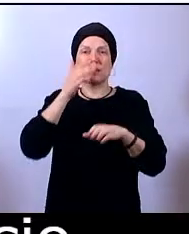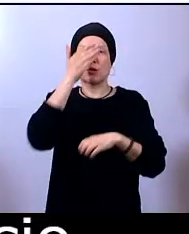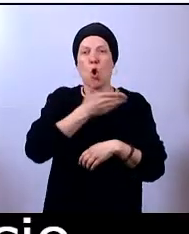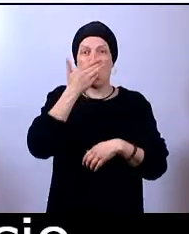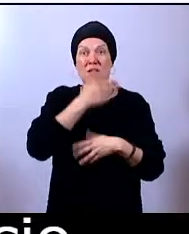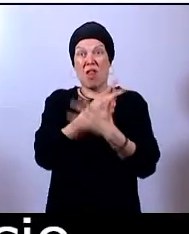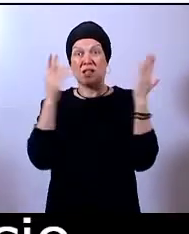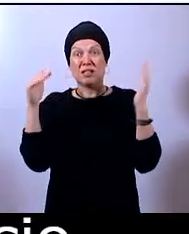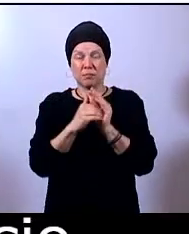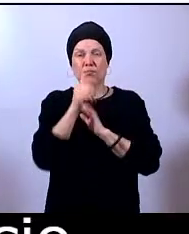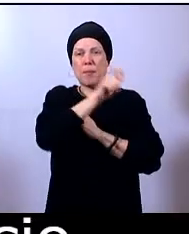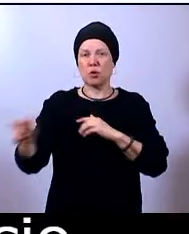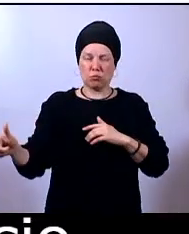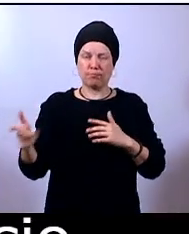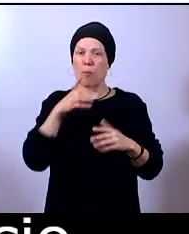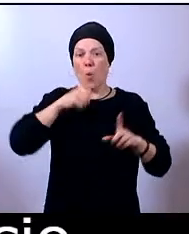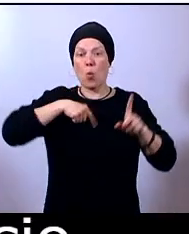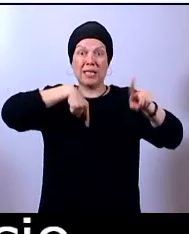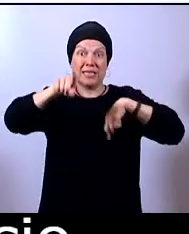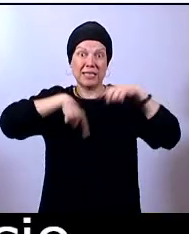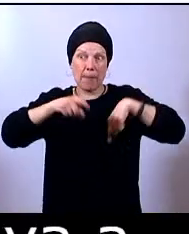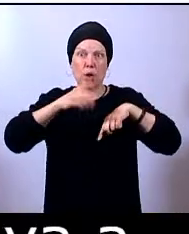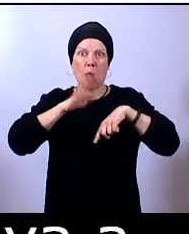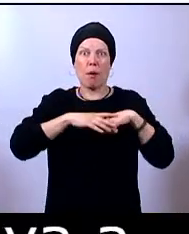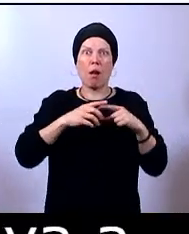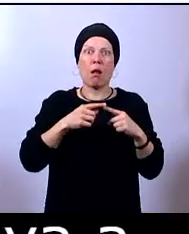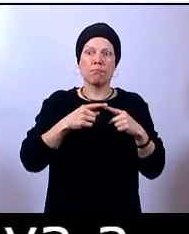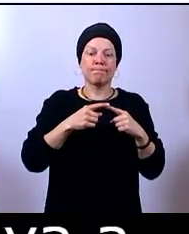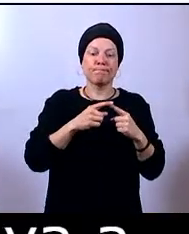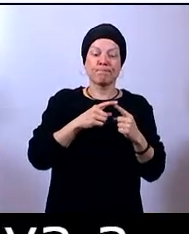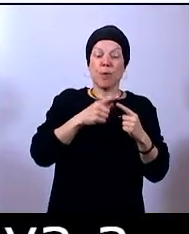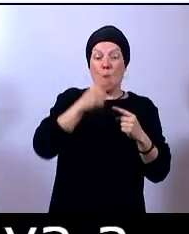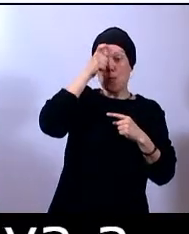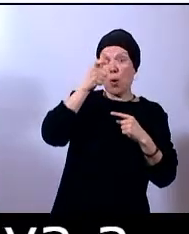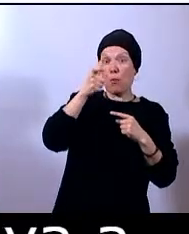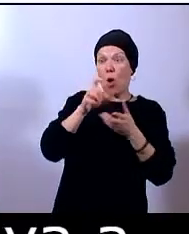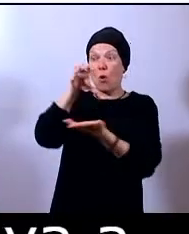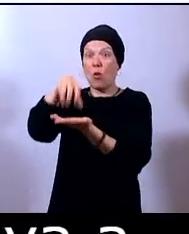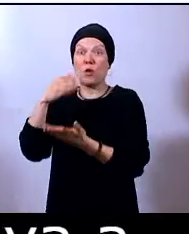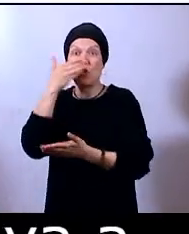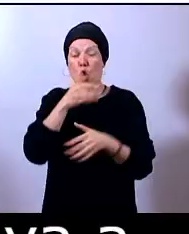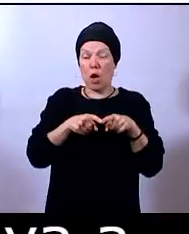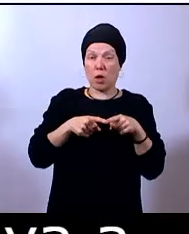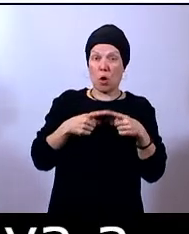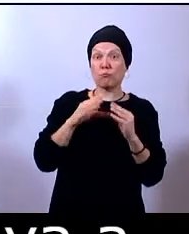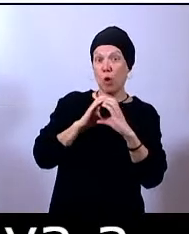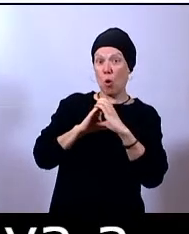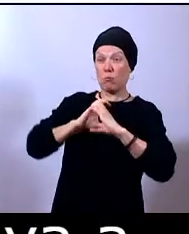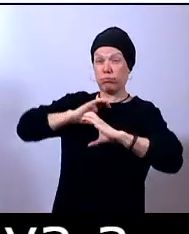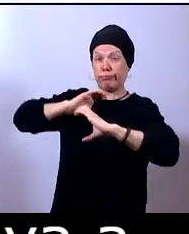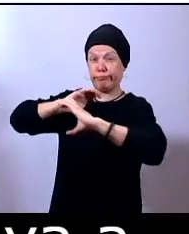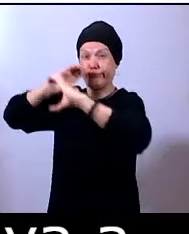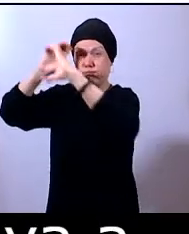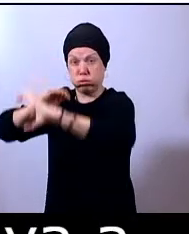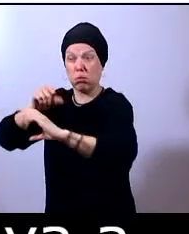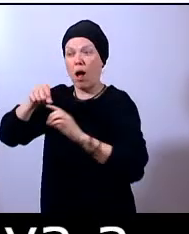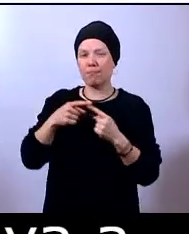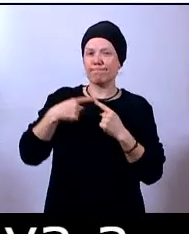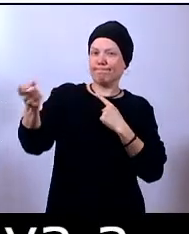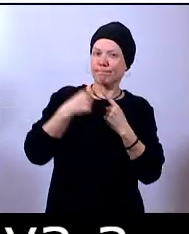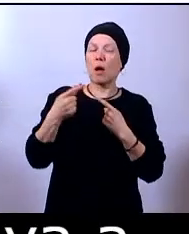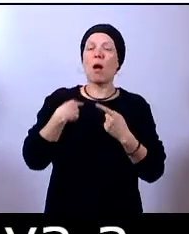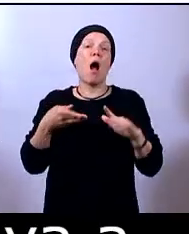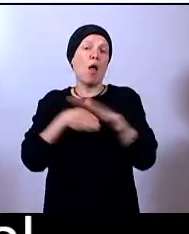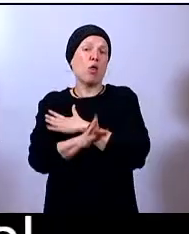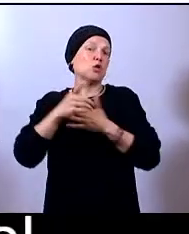que utilizan el transporte para desplazarse a su centro educativo. Se trata de un recurso que garantiza el acceso a la